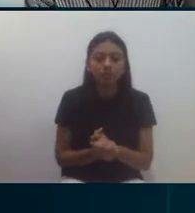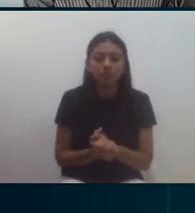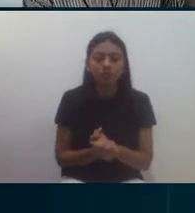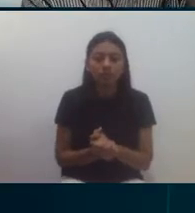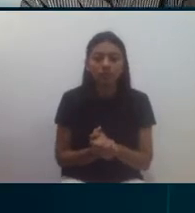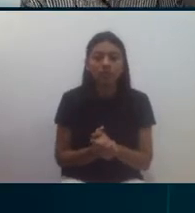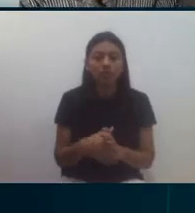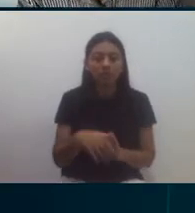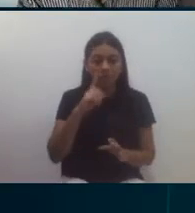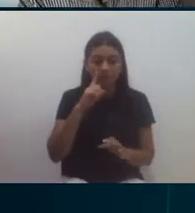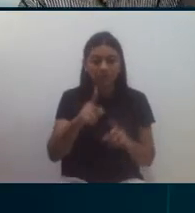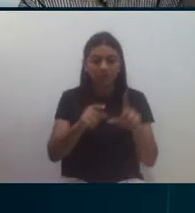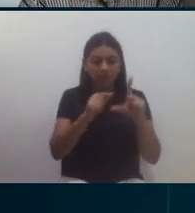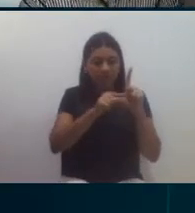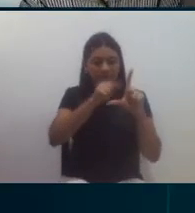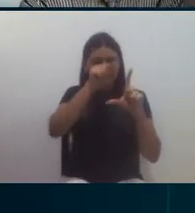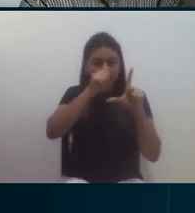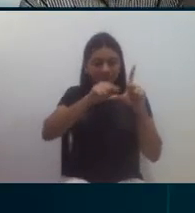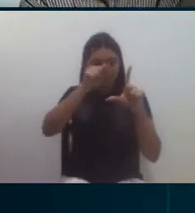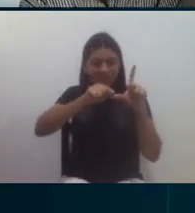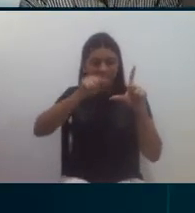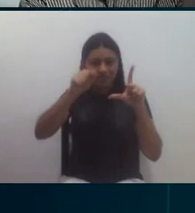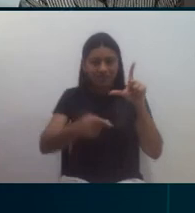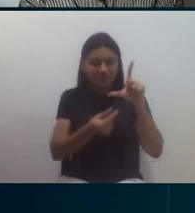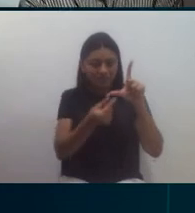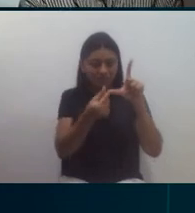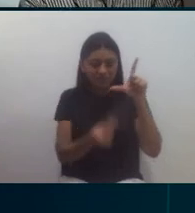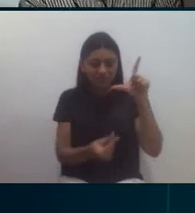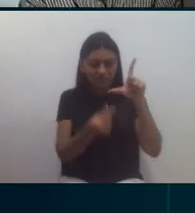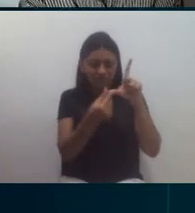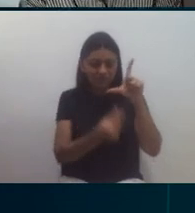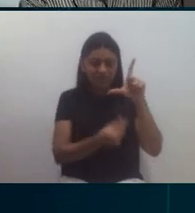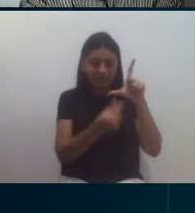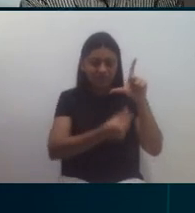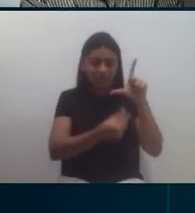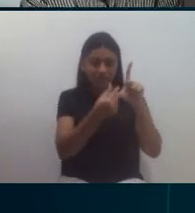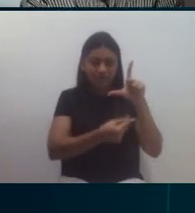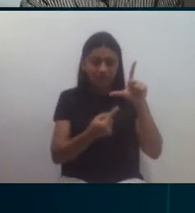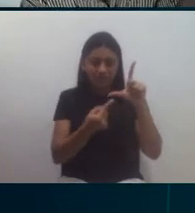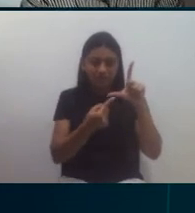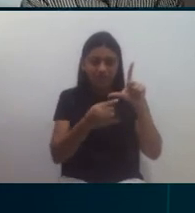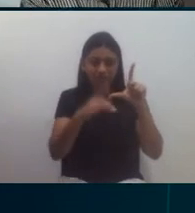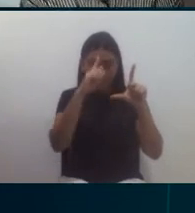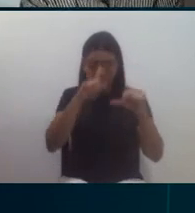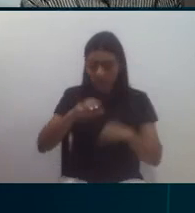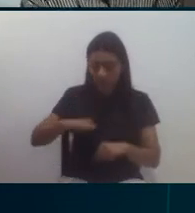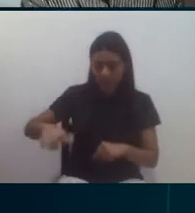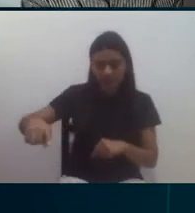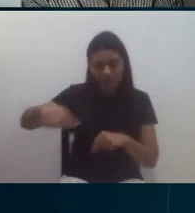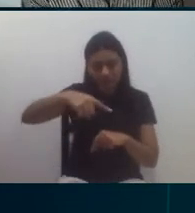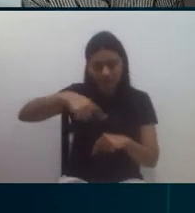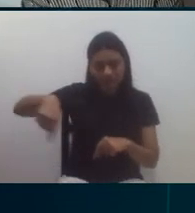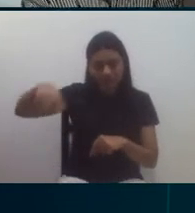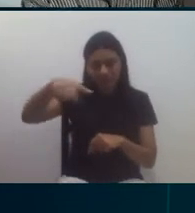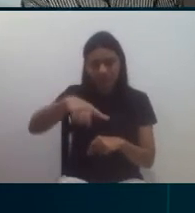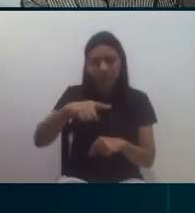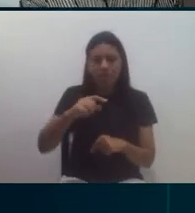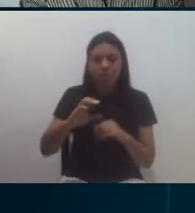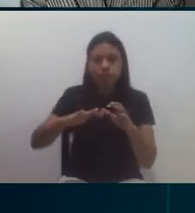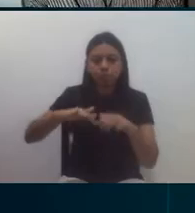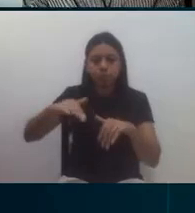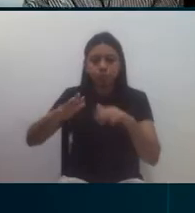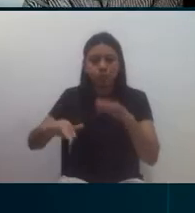insaturación. ¿Listo? Entonces tenemos que el lodo de agua residual sería como la primera barrita que vamos a